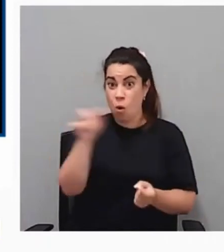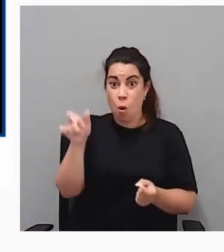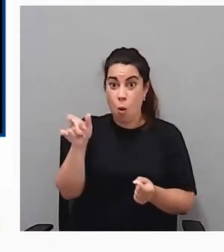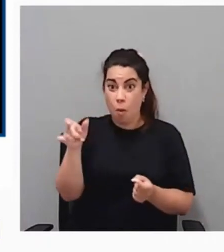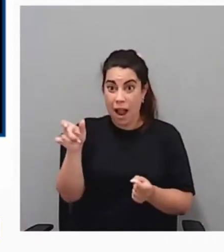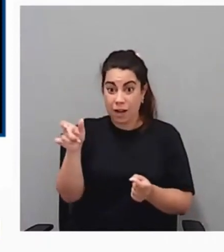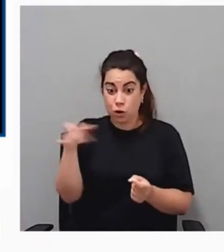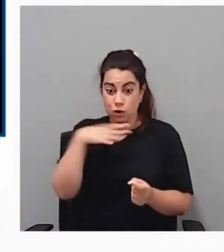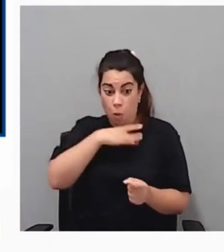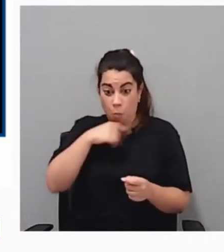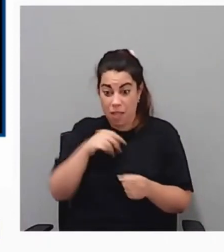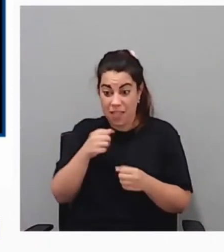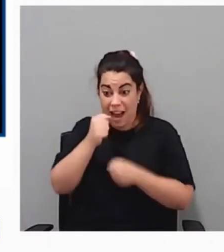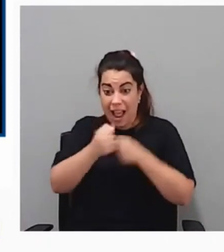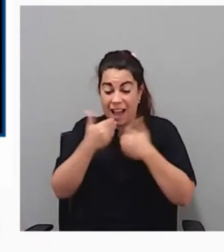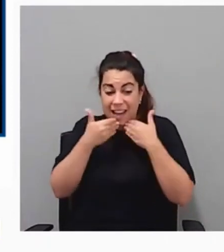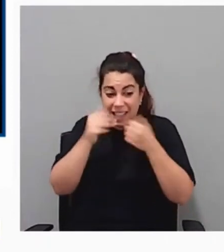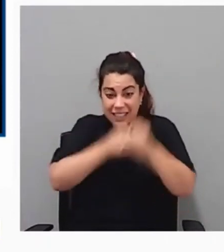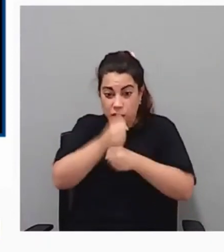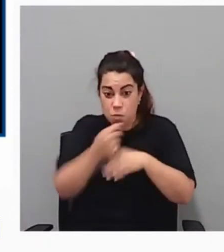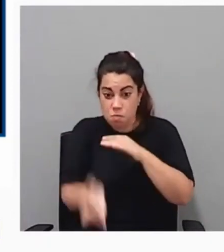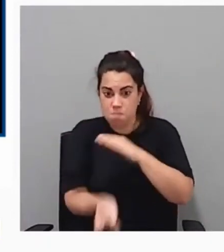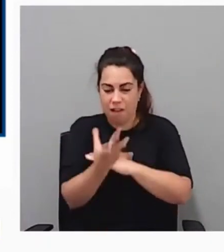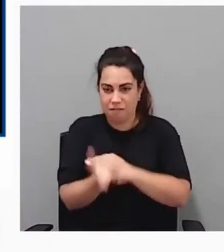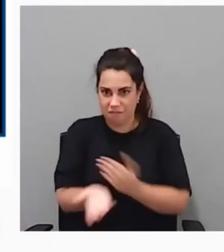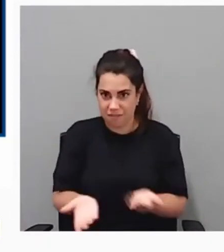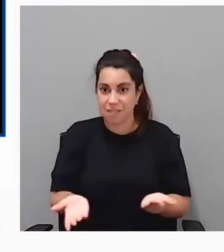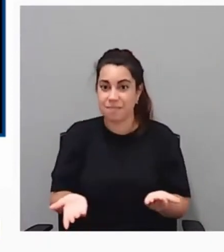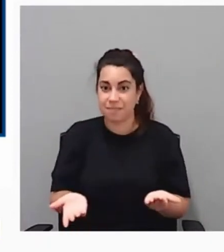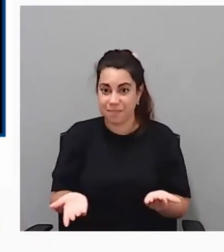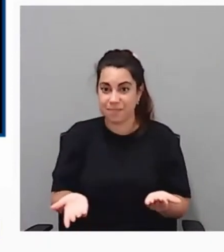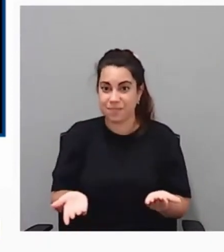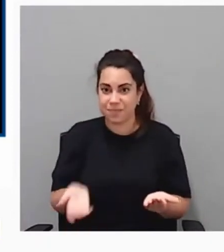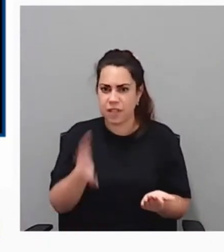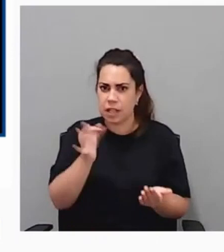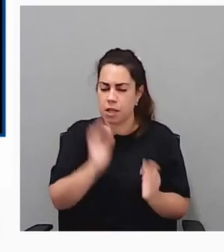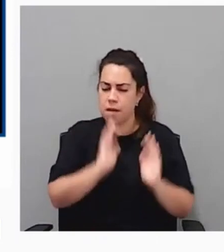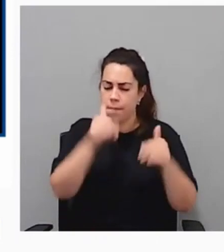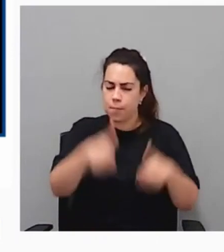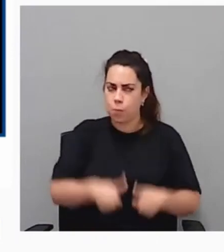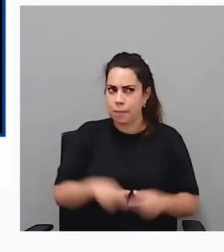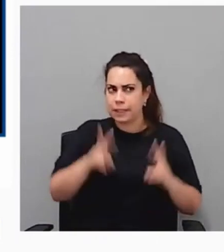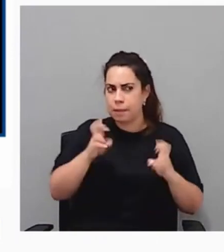uno. Pero aquí volvemos siempre al misterio de la realidad.